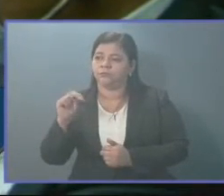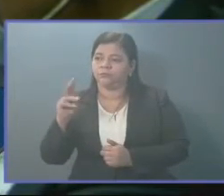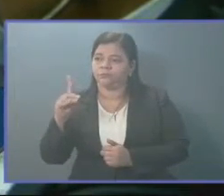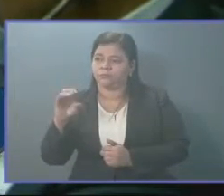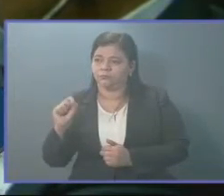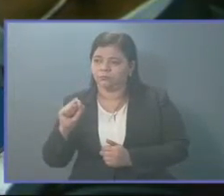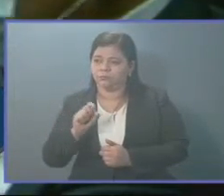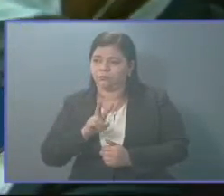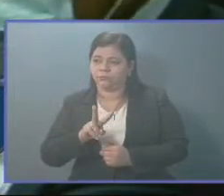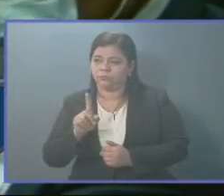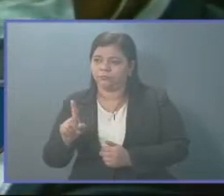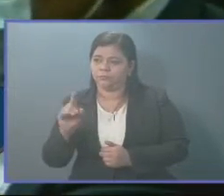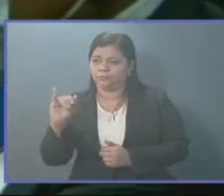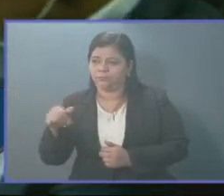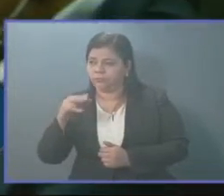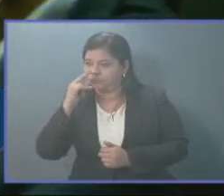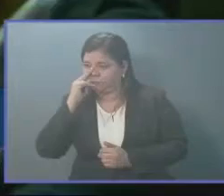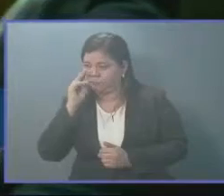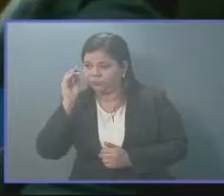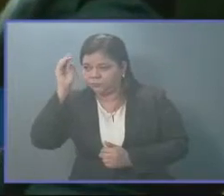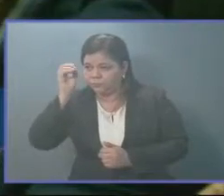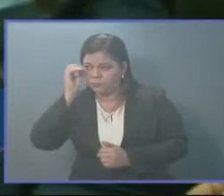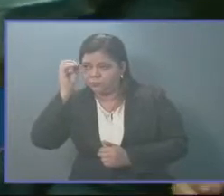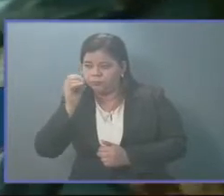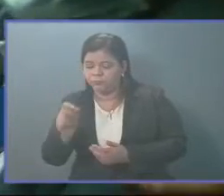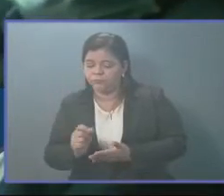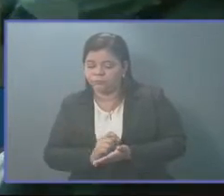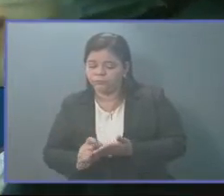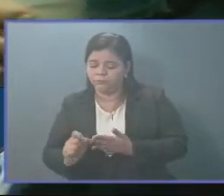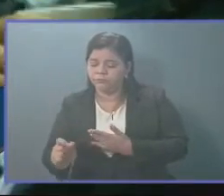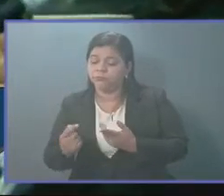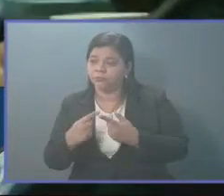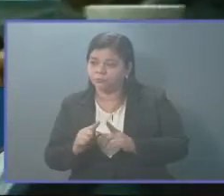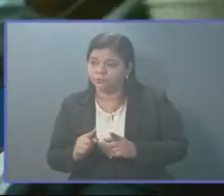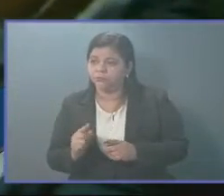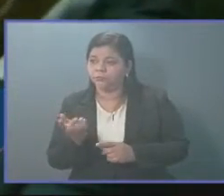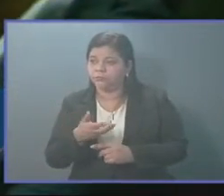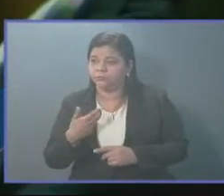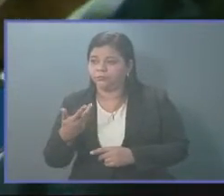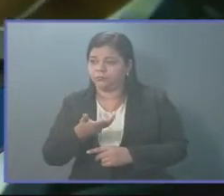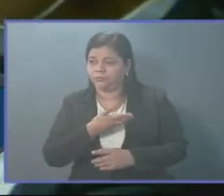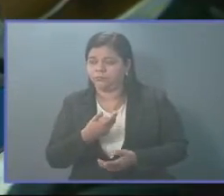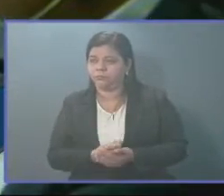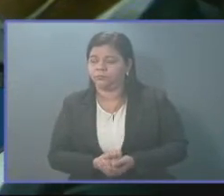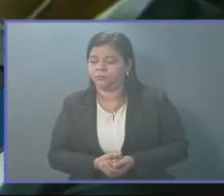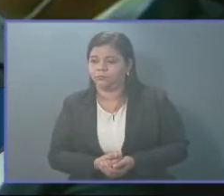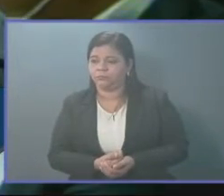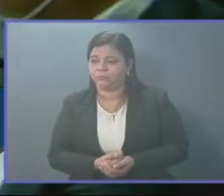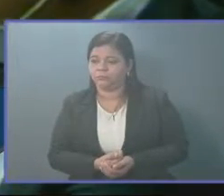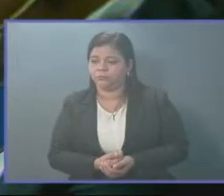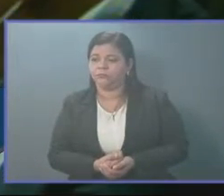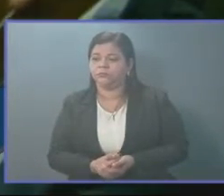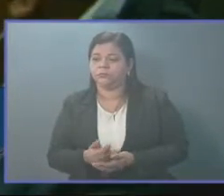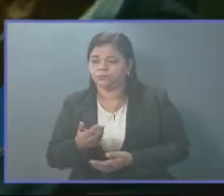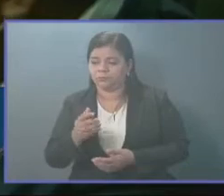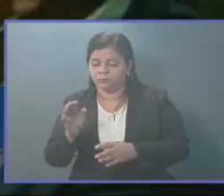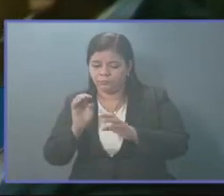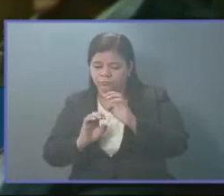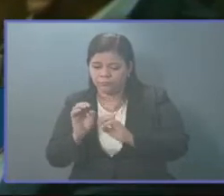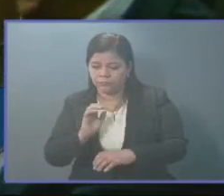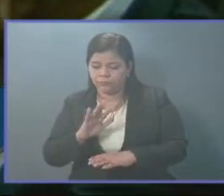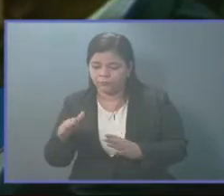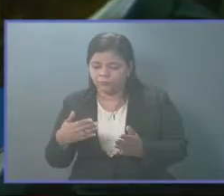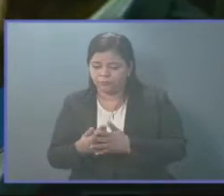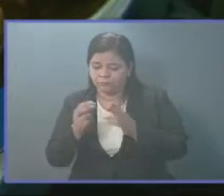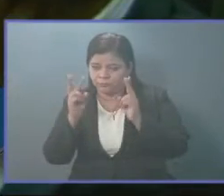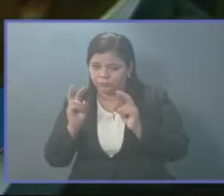junio, una opinión escrita, ¿verdad? Entonces, esa sería nuestra valoración respecto a